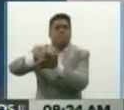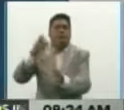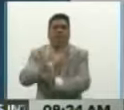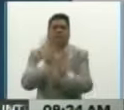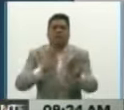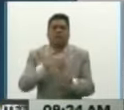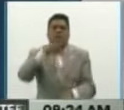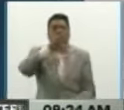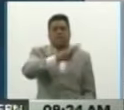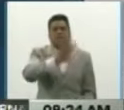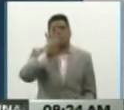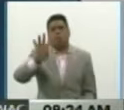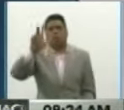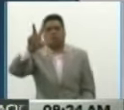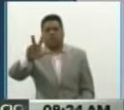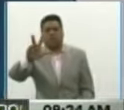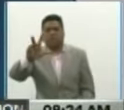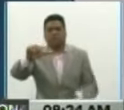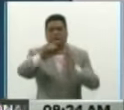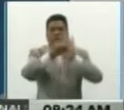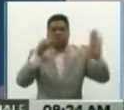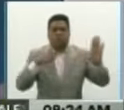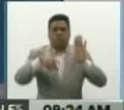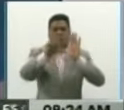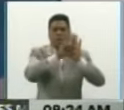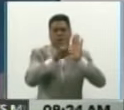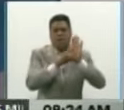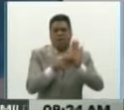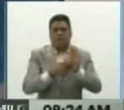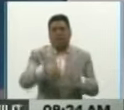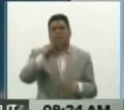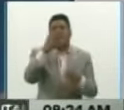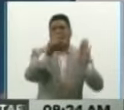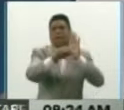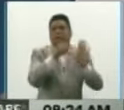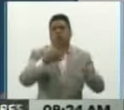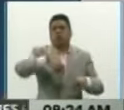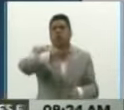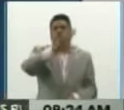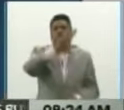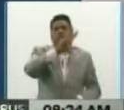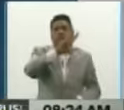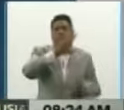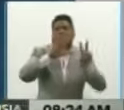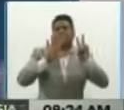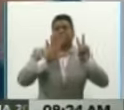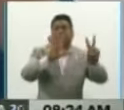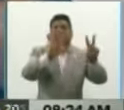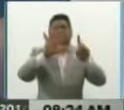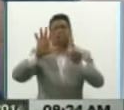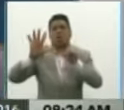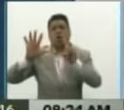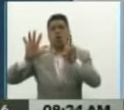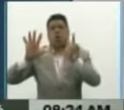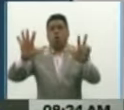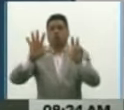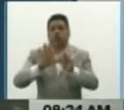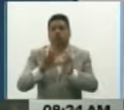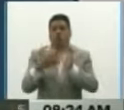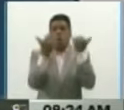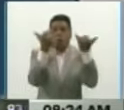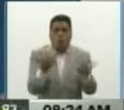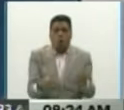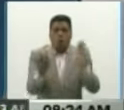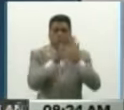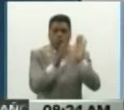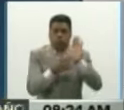el 343 de la ley orgánica y en el artículo 78 de la Constitución. Adicional a ellos también, hoy es el caso